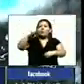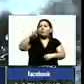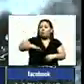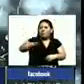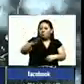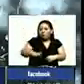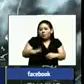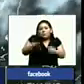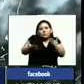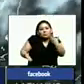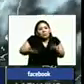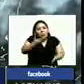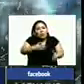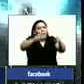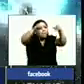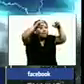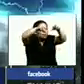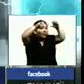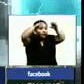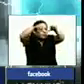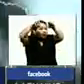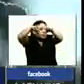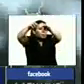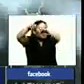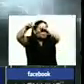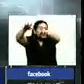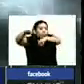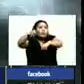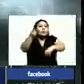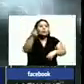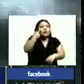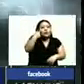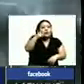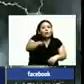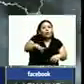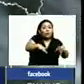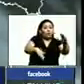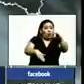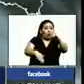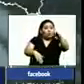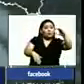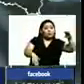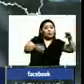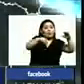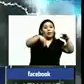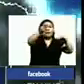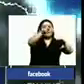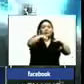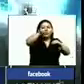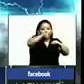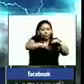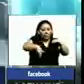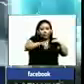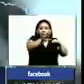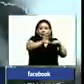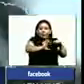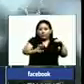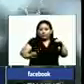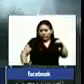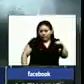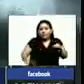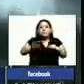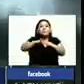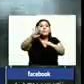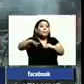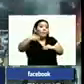tarde Siempre algunas precipitaciones Presentándose principalmente En la zona occidental Del país Y la franja norte Del territorio nacional Para el